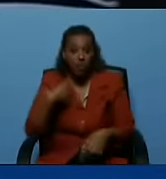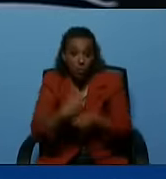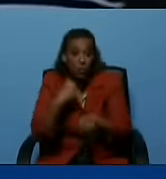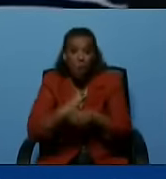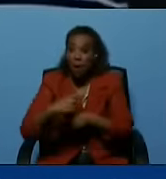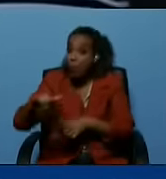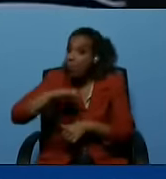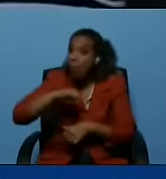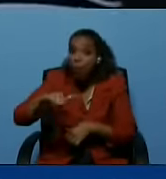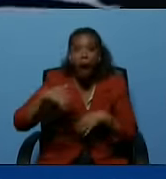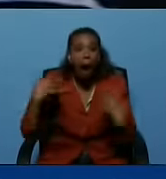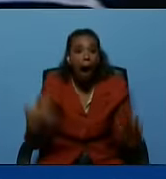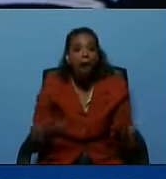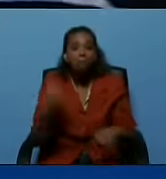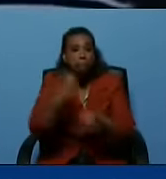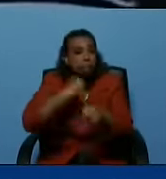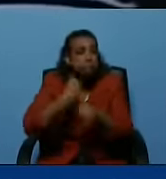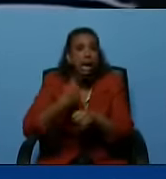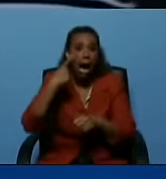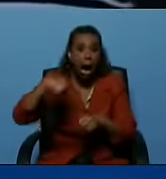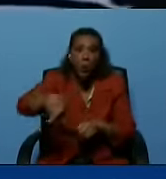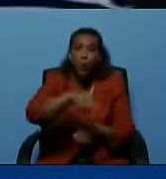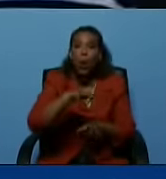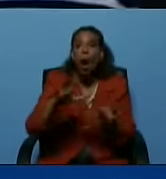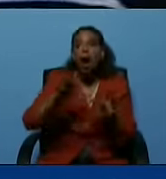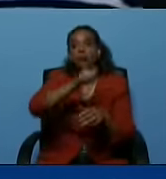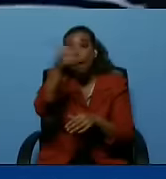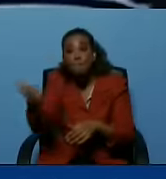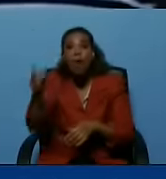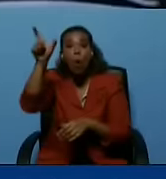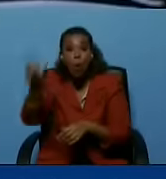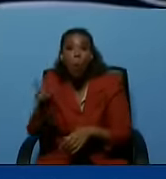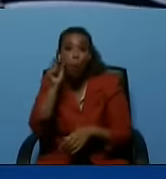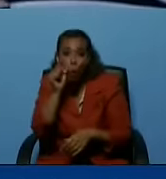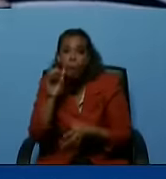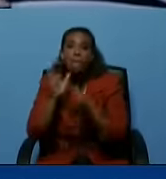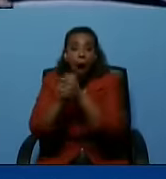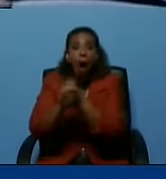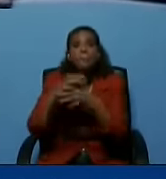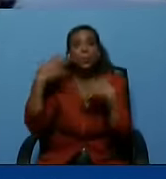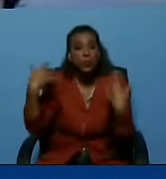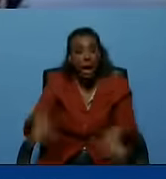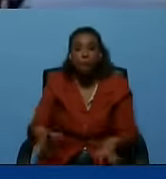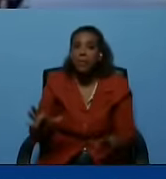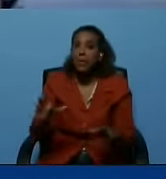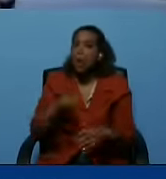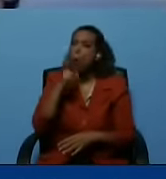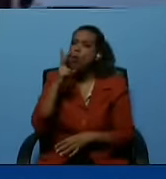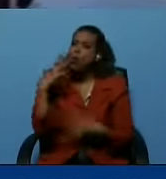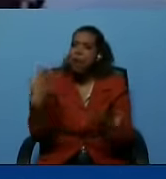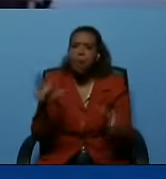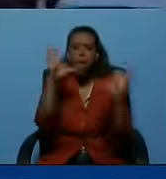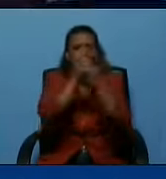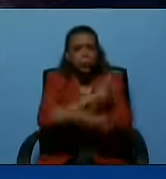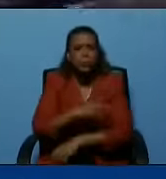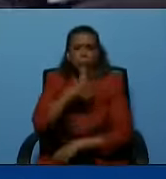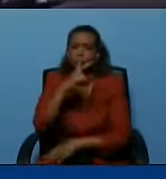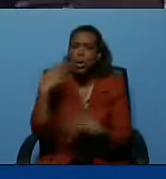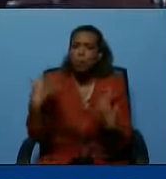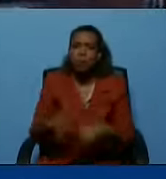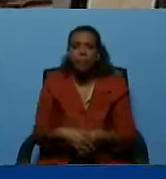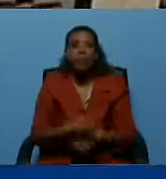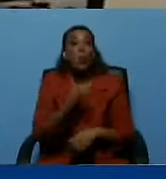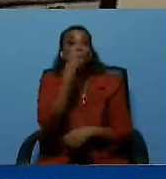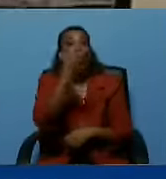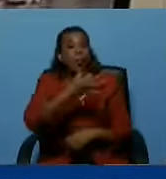todos nosotros. Bueno, y aquí le pasó a un compañero también que vivió también con nosotros esa noche cruel. Buenas